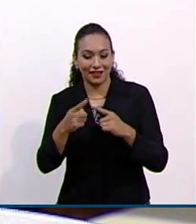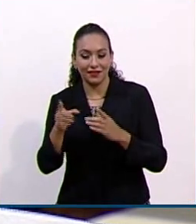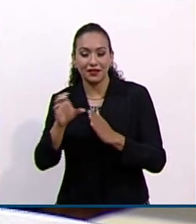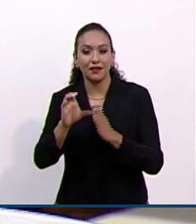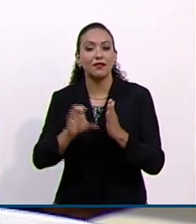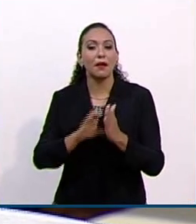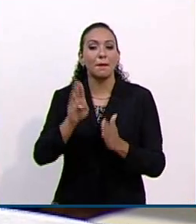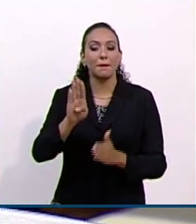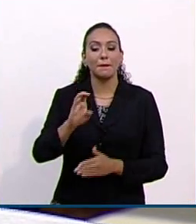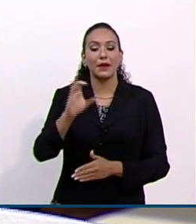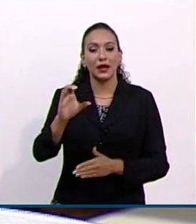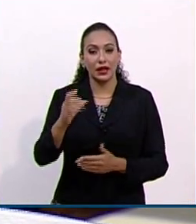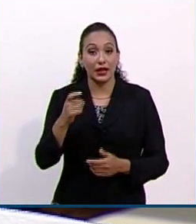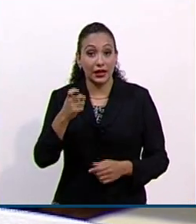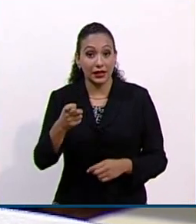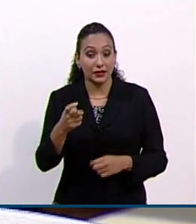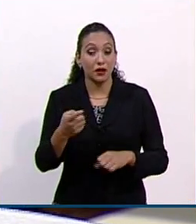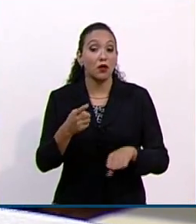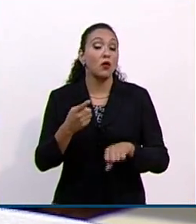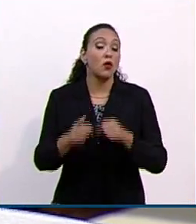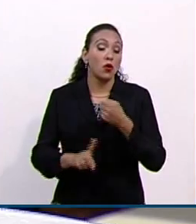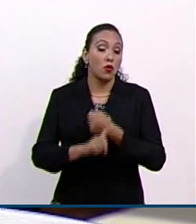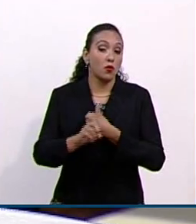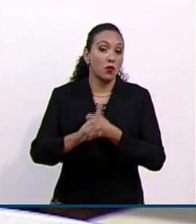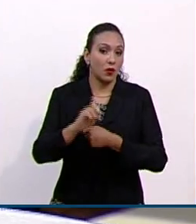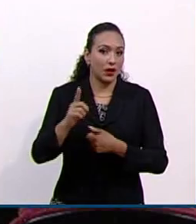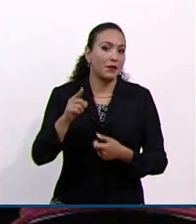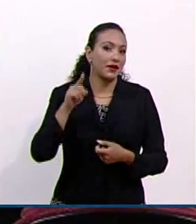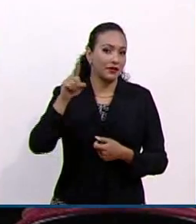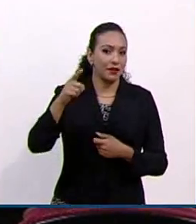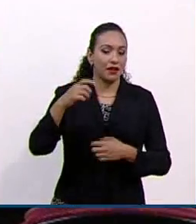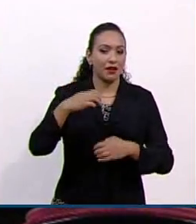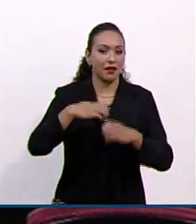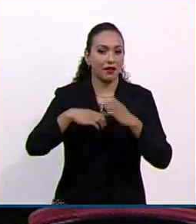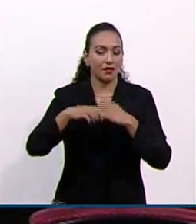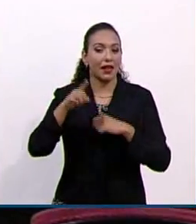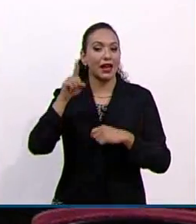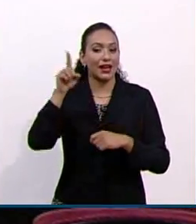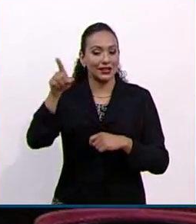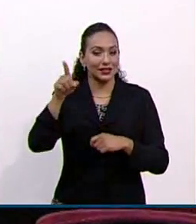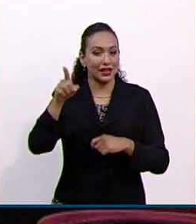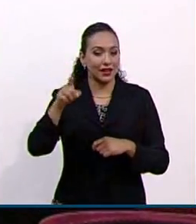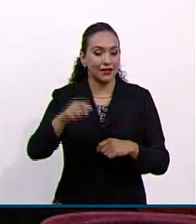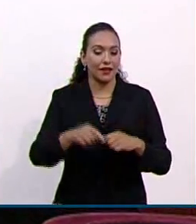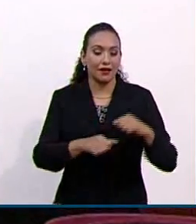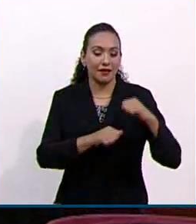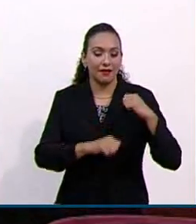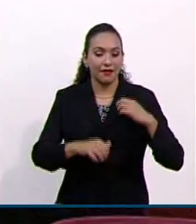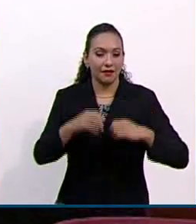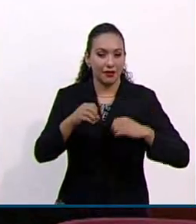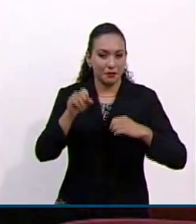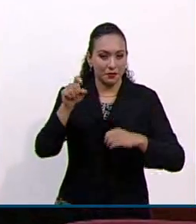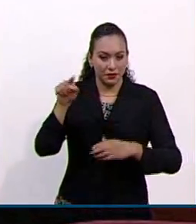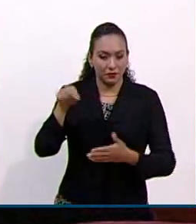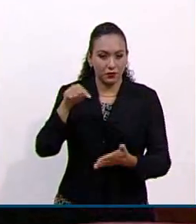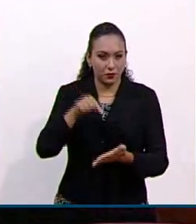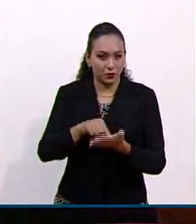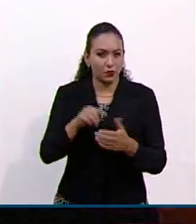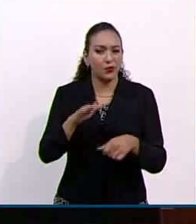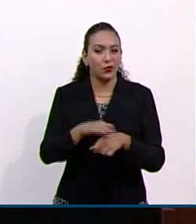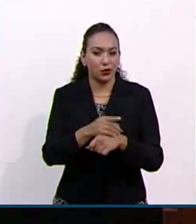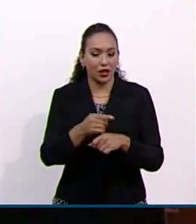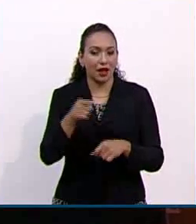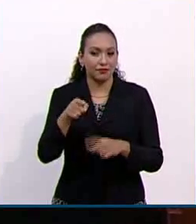Baja California que impactaron en la estructura y funcionamiento del Poder Judicial local. Esto al resolver una controversia